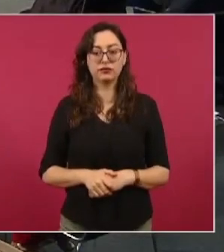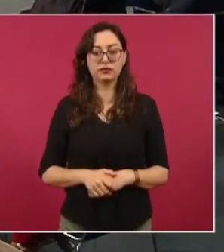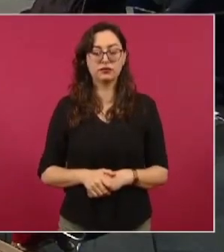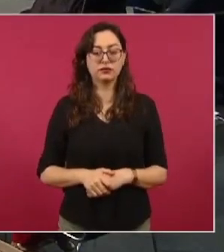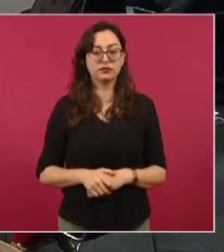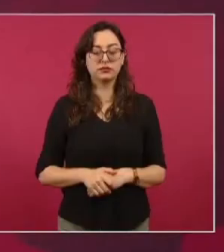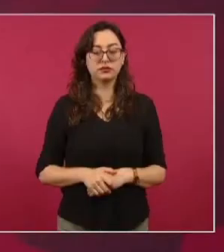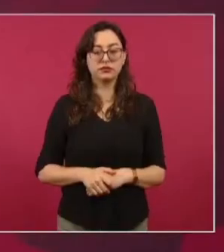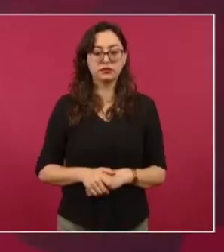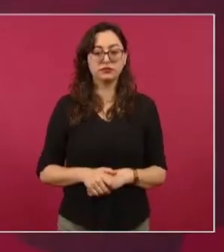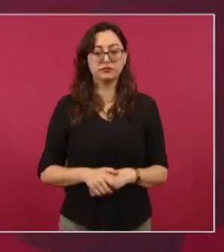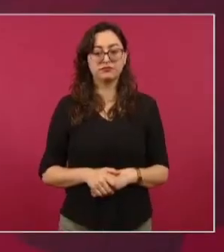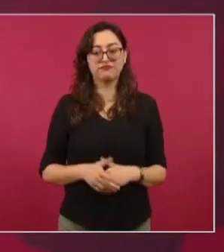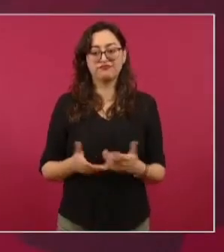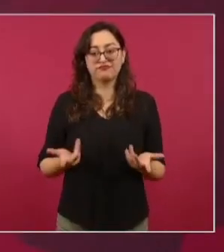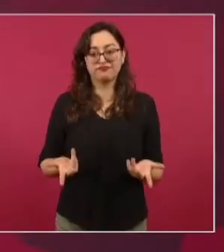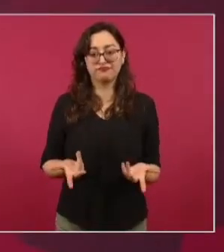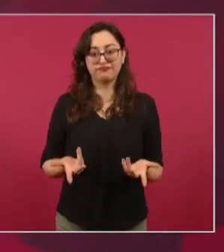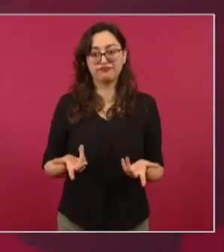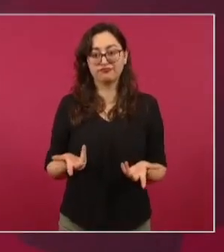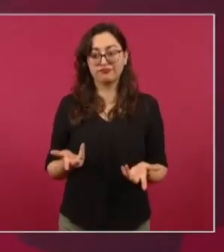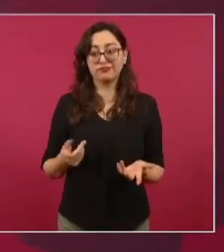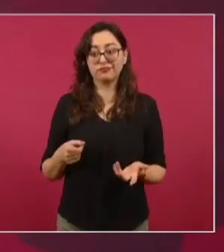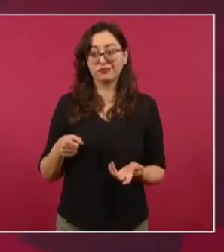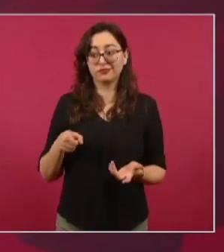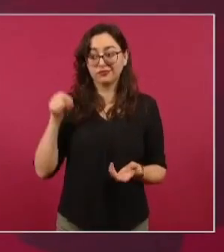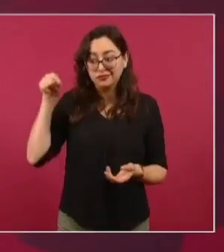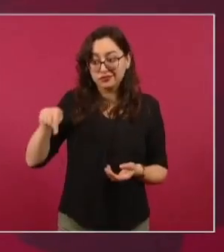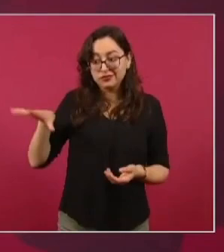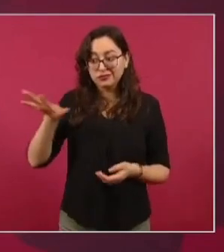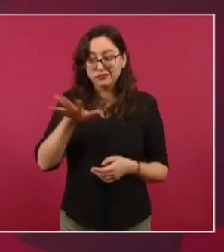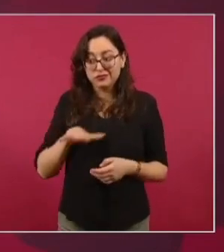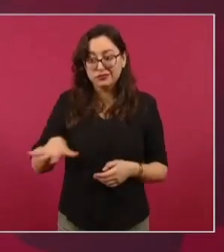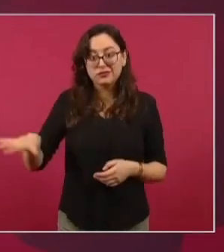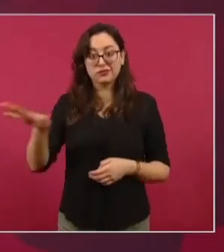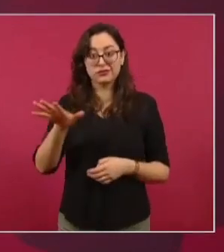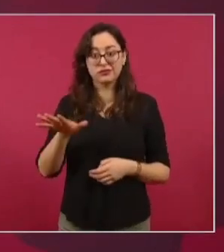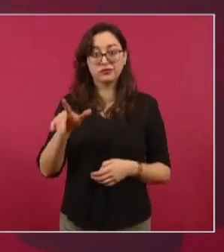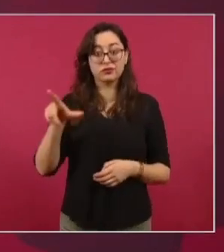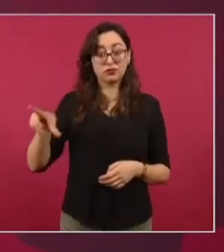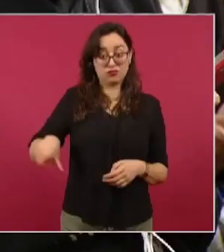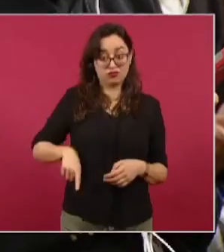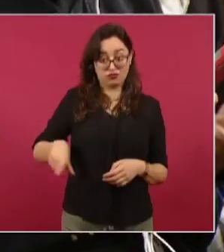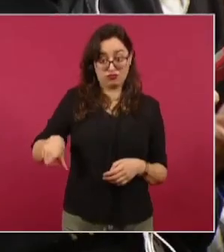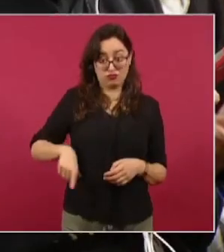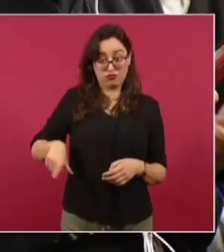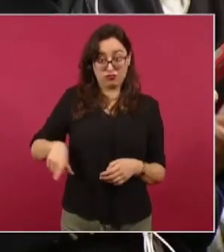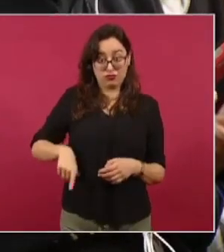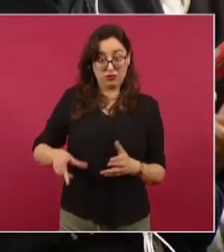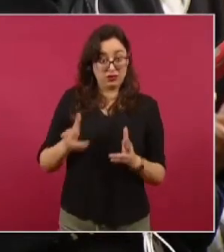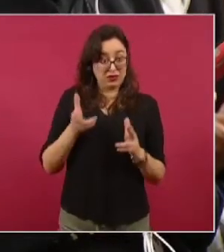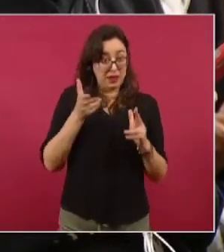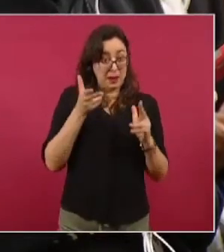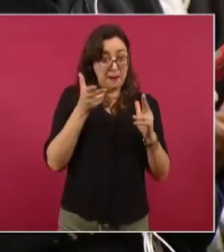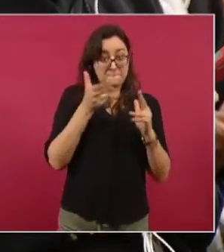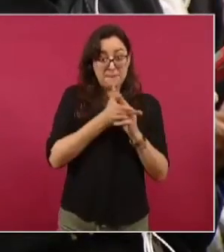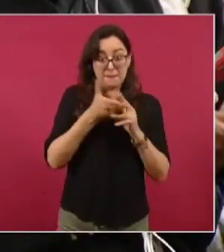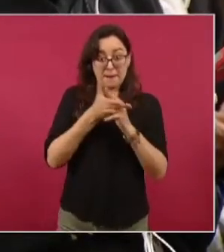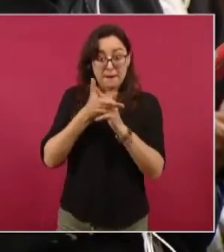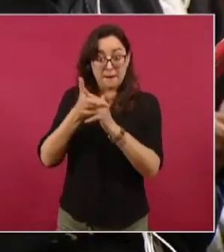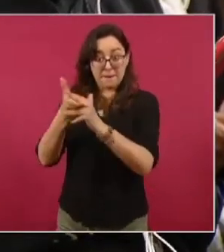los asesinatos que cometió el gobierno o elementos del gobierno